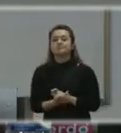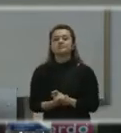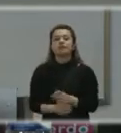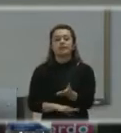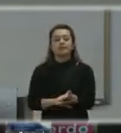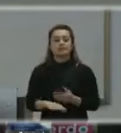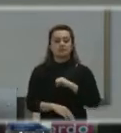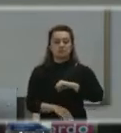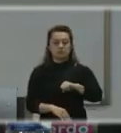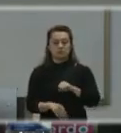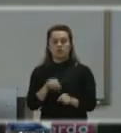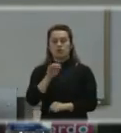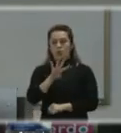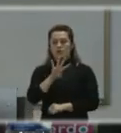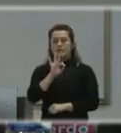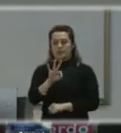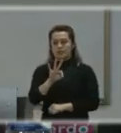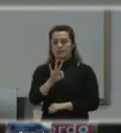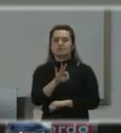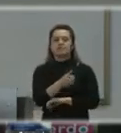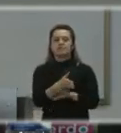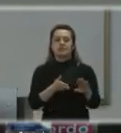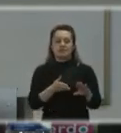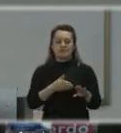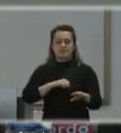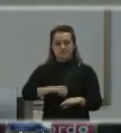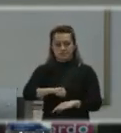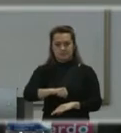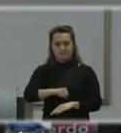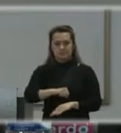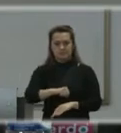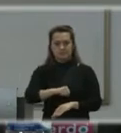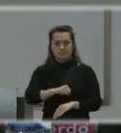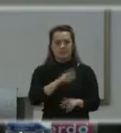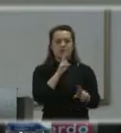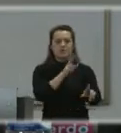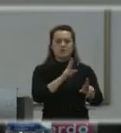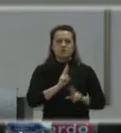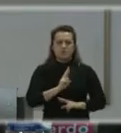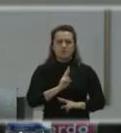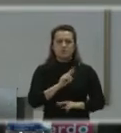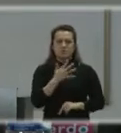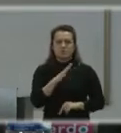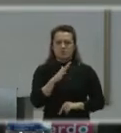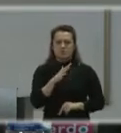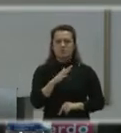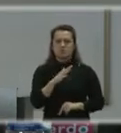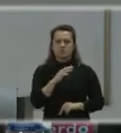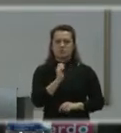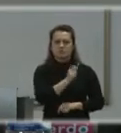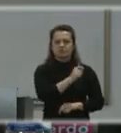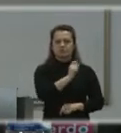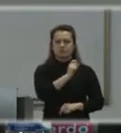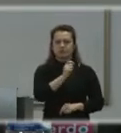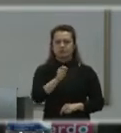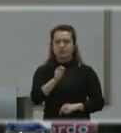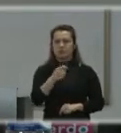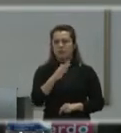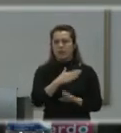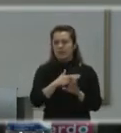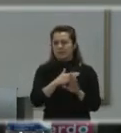enviamos 43 derechos de petición, recibimos respuesta más o menos de un poco más de la mitad a las instituciones.